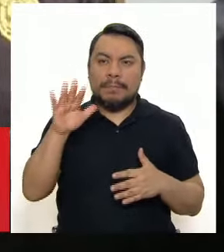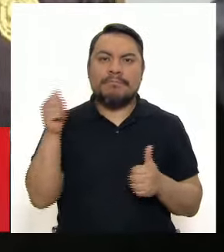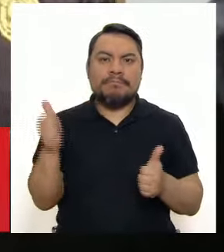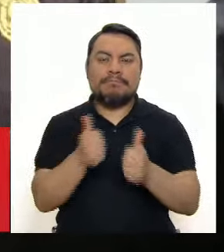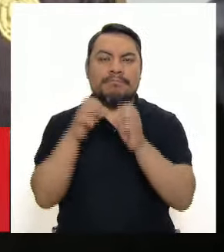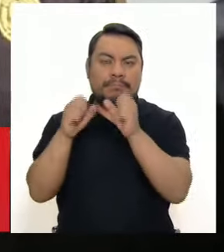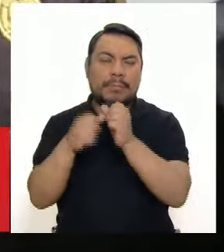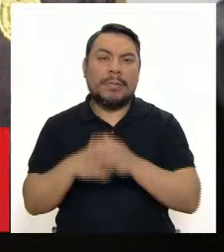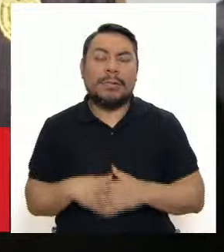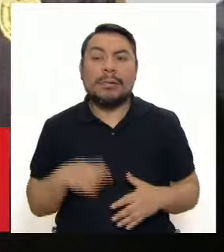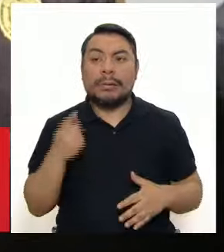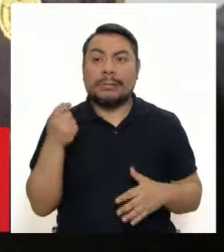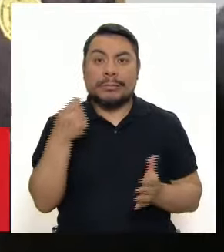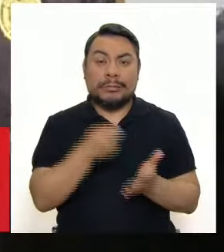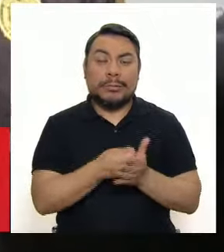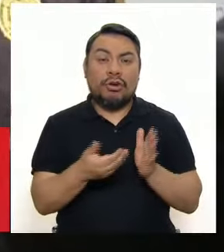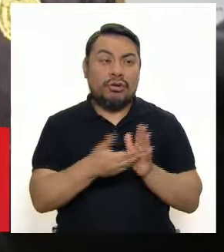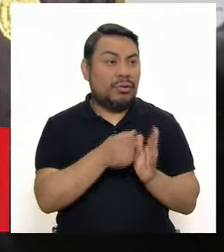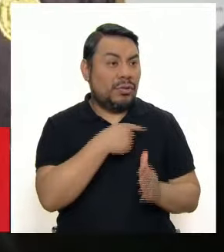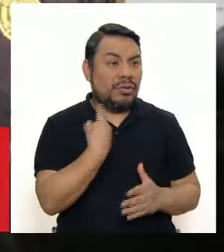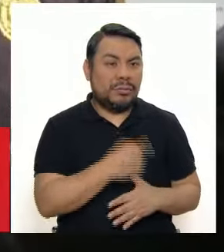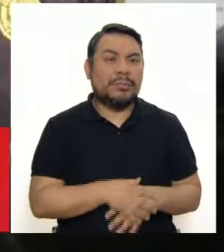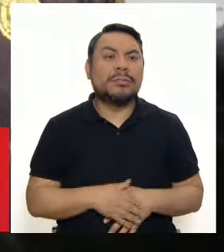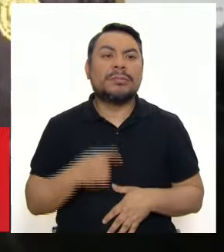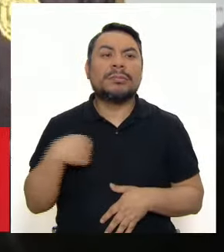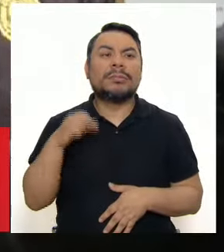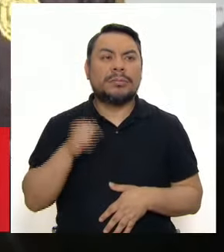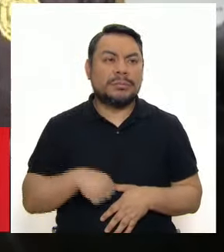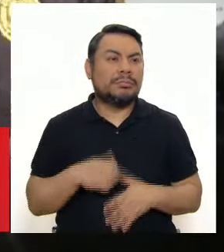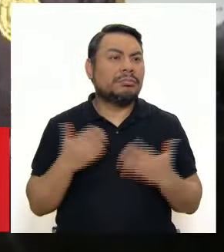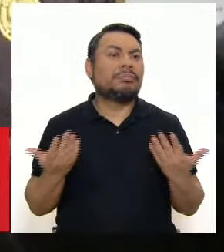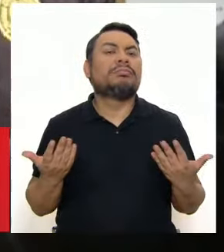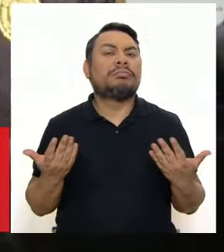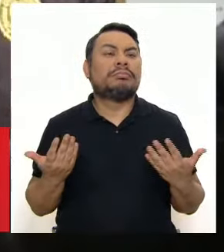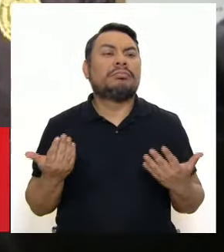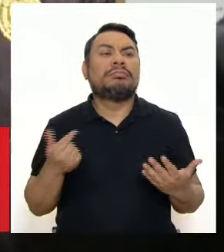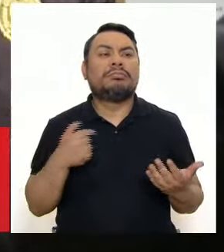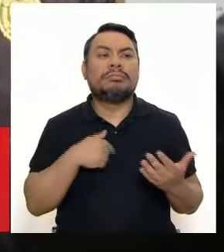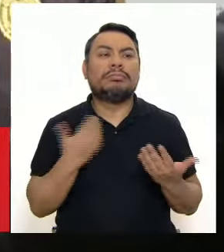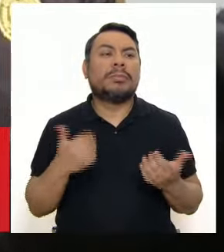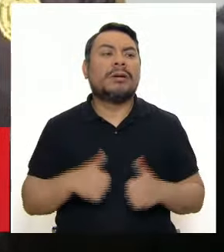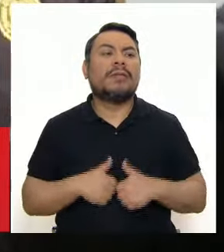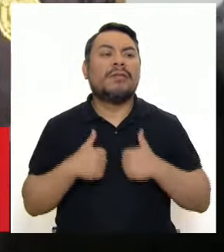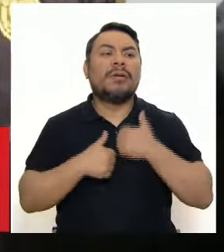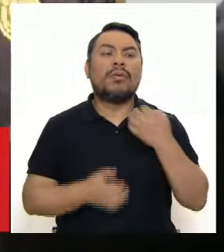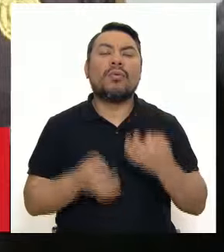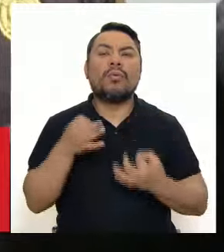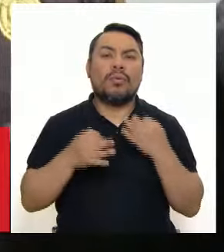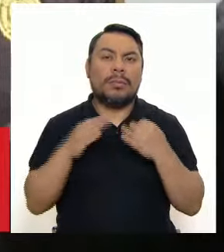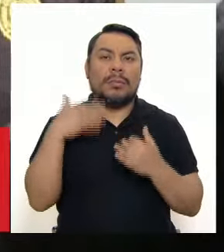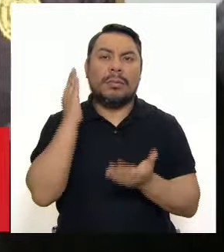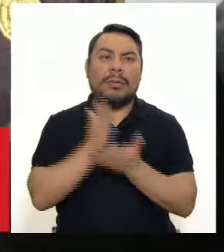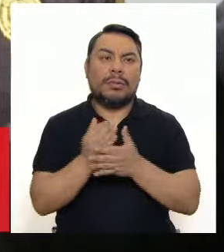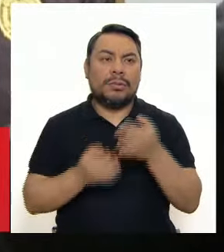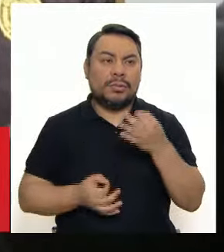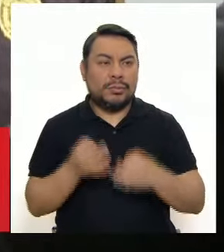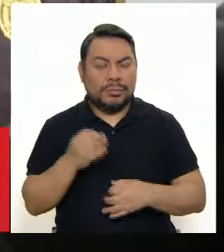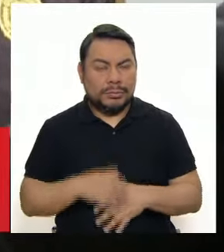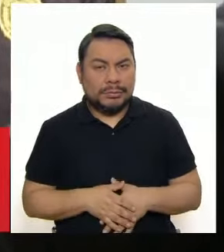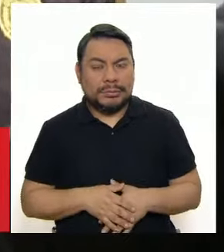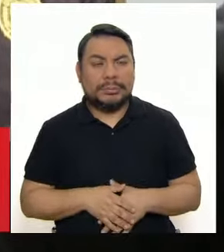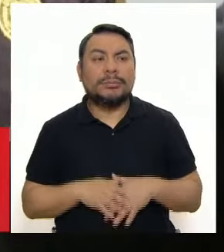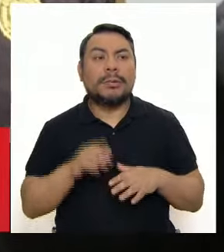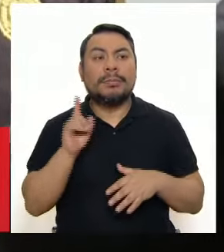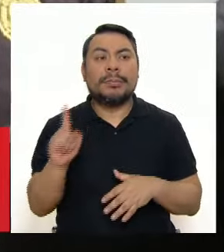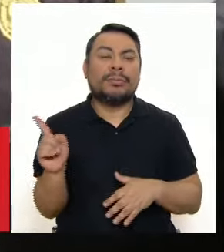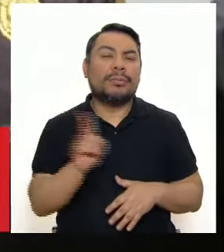con el dinero que ofrezca contra nosotros. Si tenemos que caer, bueno, será la vida, la justicia divina que nos lleve donde nos lleve,